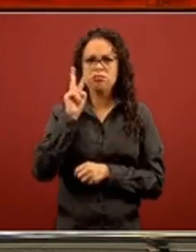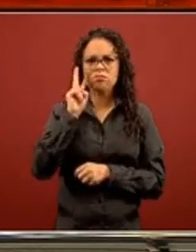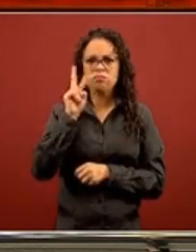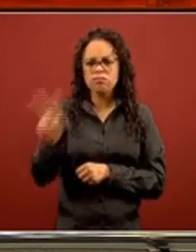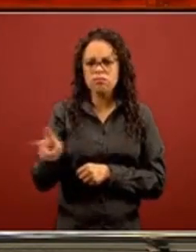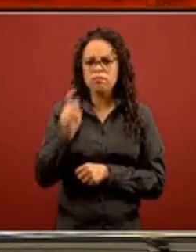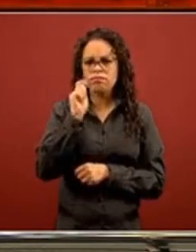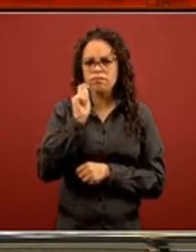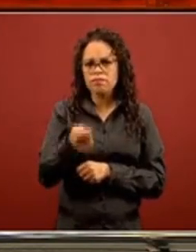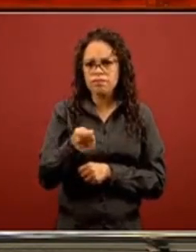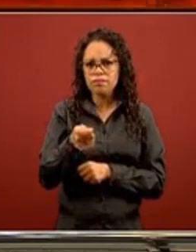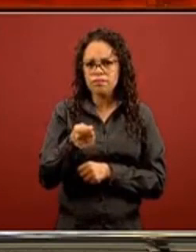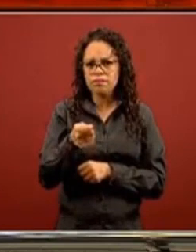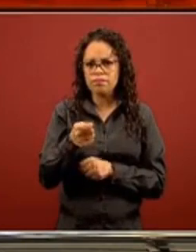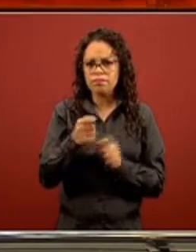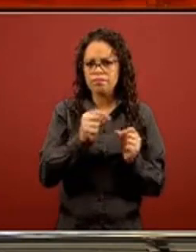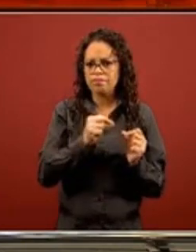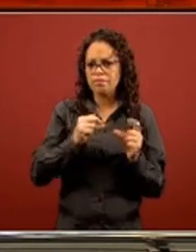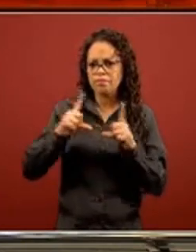fuente bibliográfica